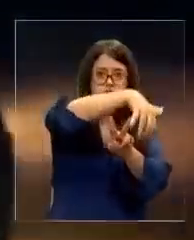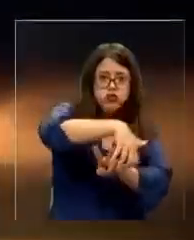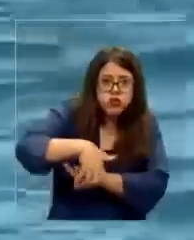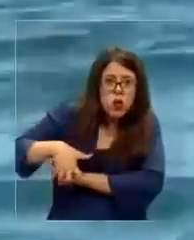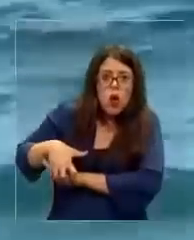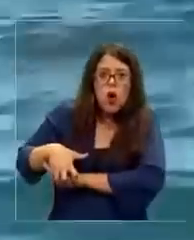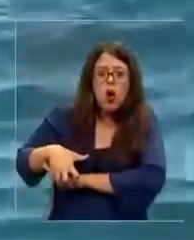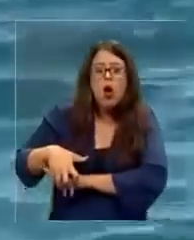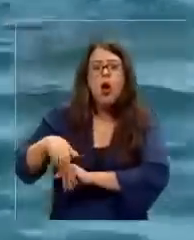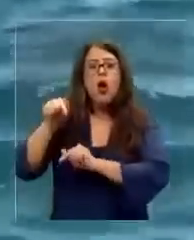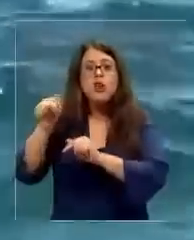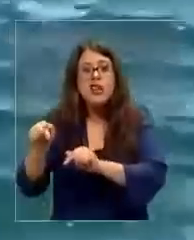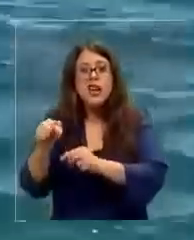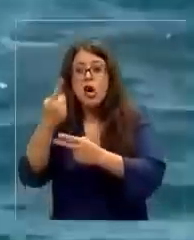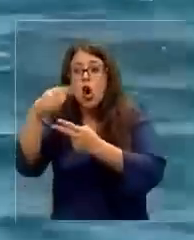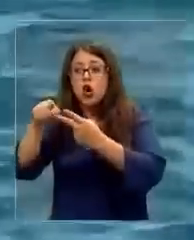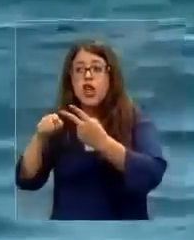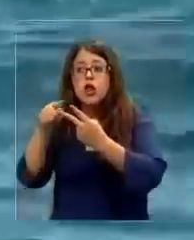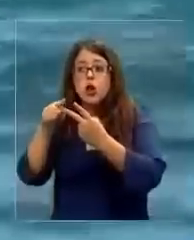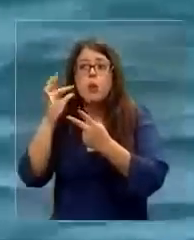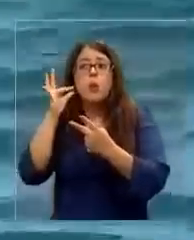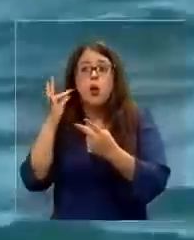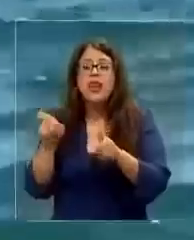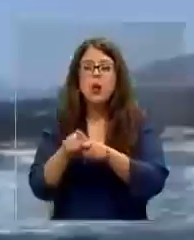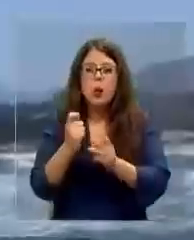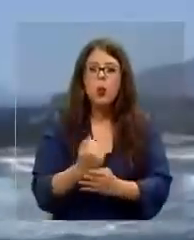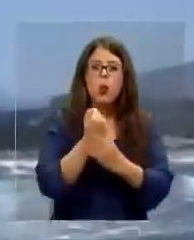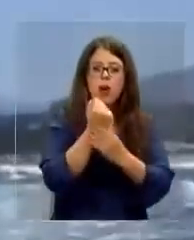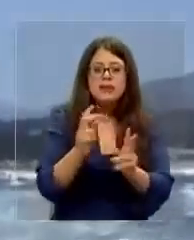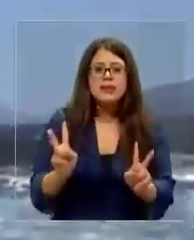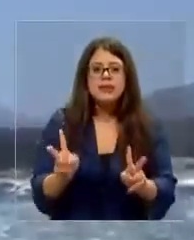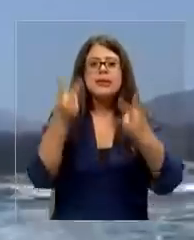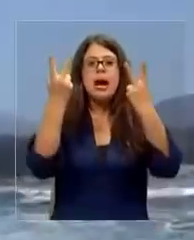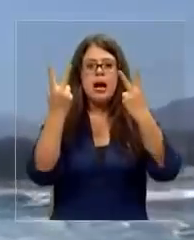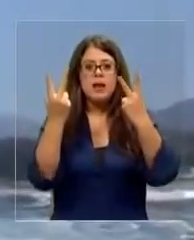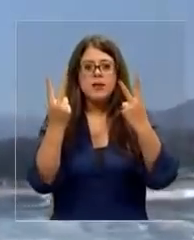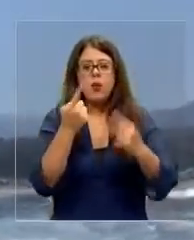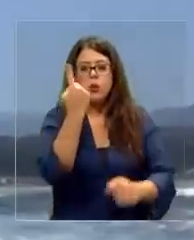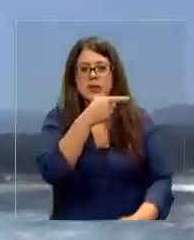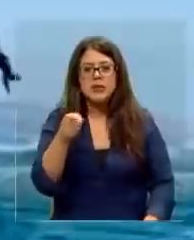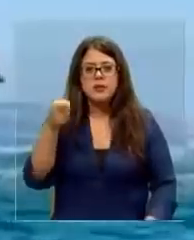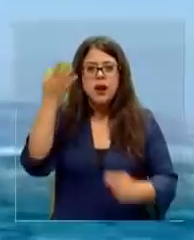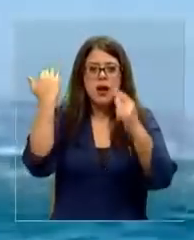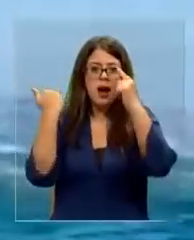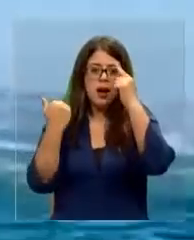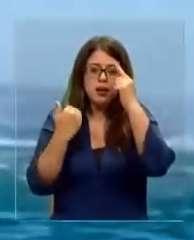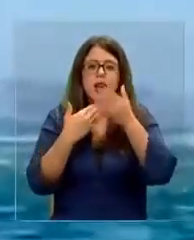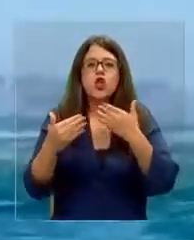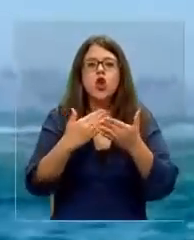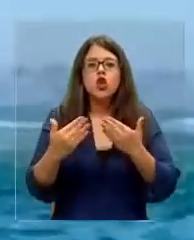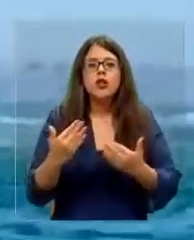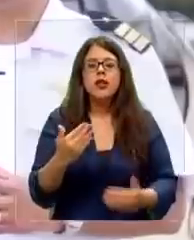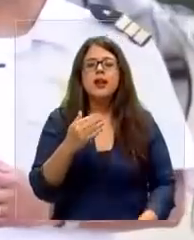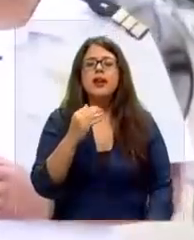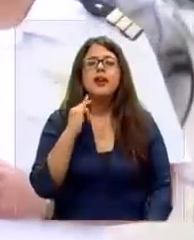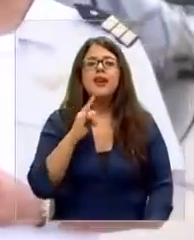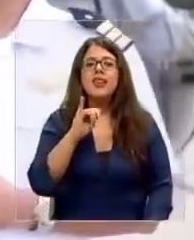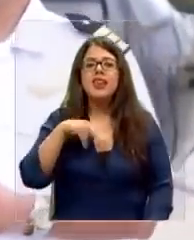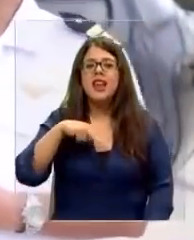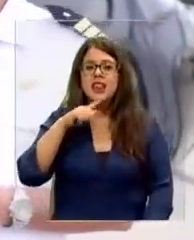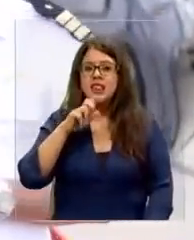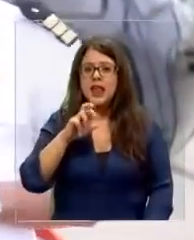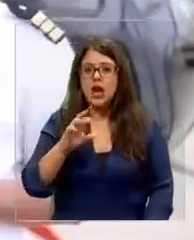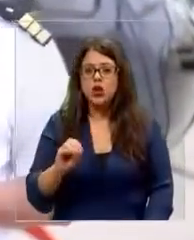Mejor suerte corrieron estas dos mujeres que fueron rescatadas con vida hace solo unas semanas en Quintero. La gente